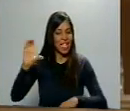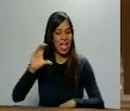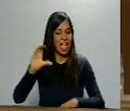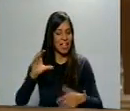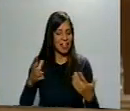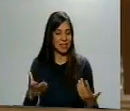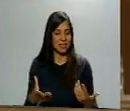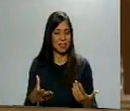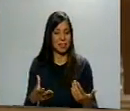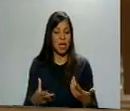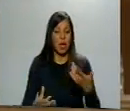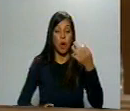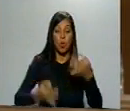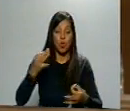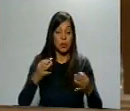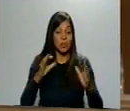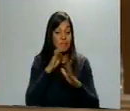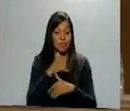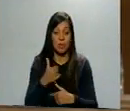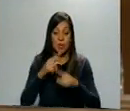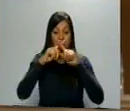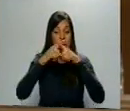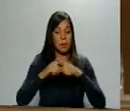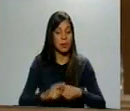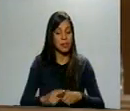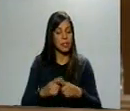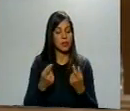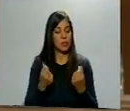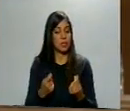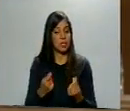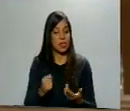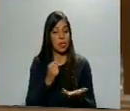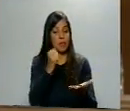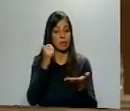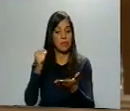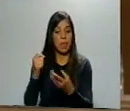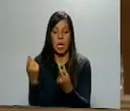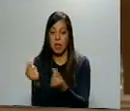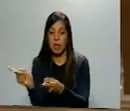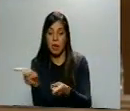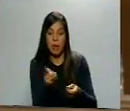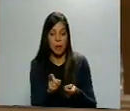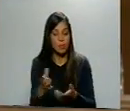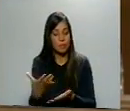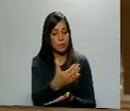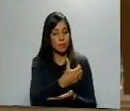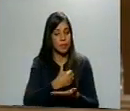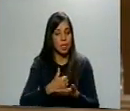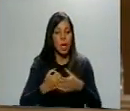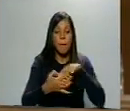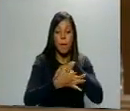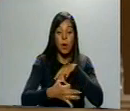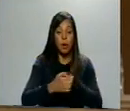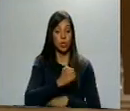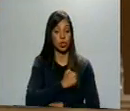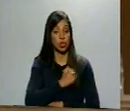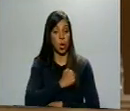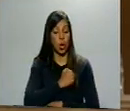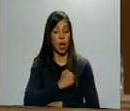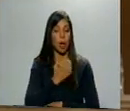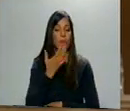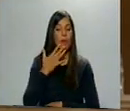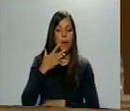una injusticia en la administración de la renta y en la recaudación. Un municipio pequeño como Chacao tenía una